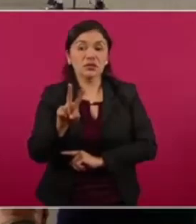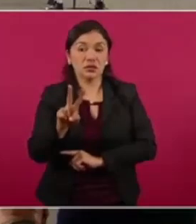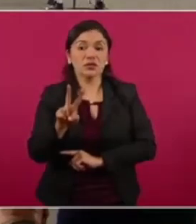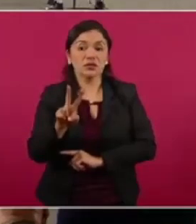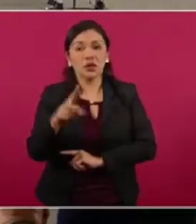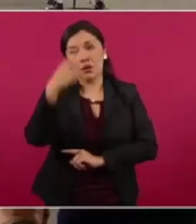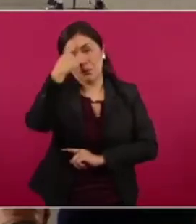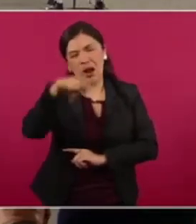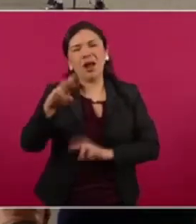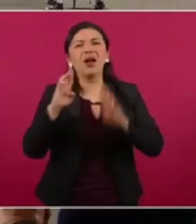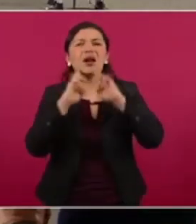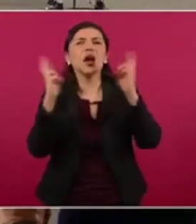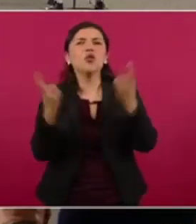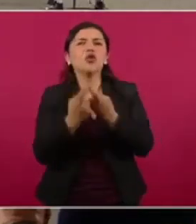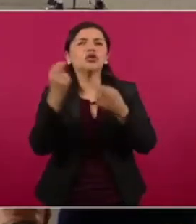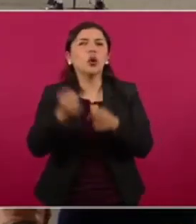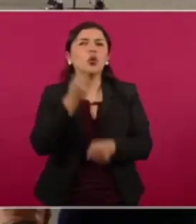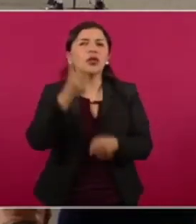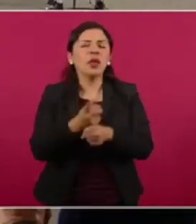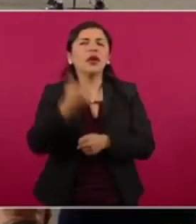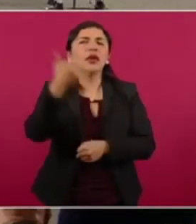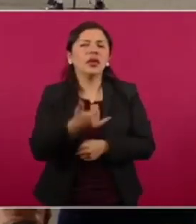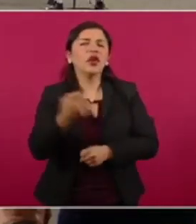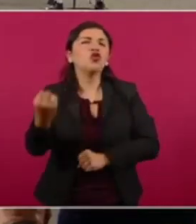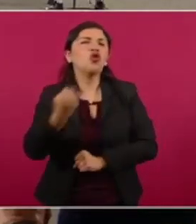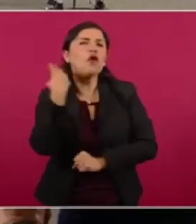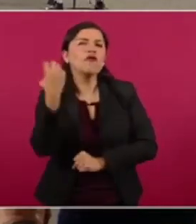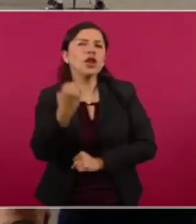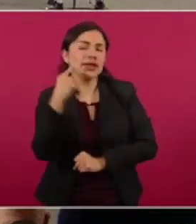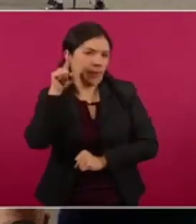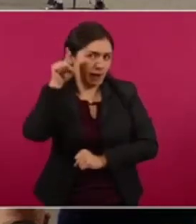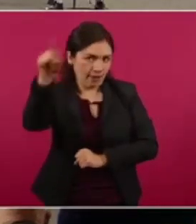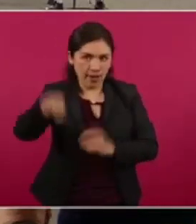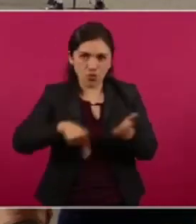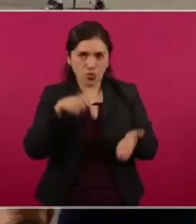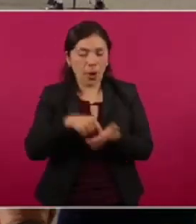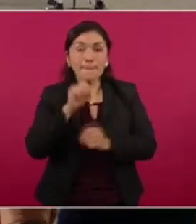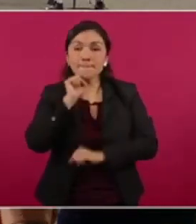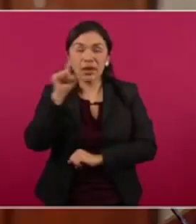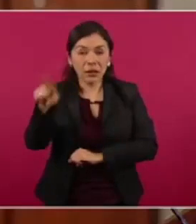la reunión de seguridad y la conferencia, y